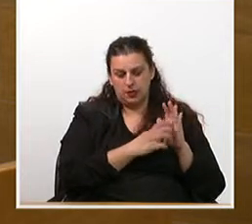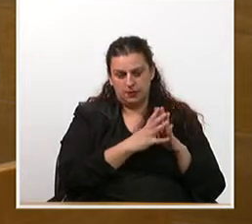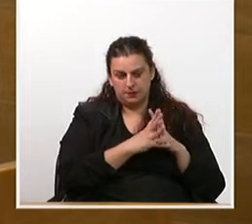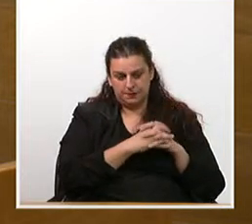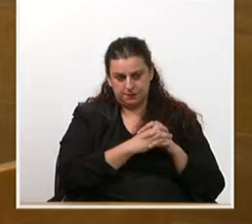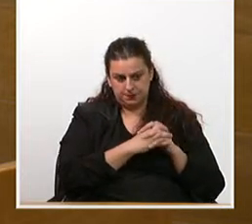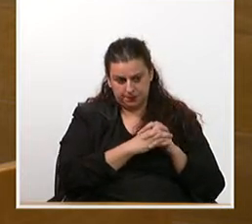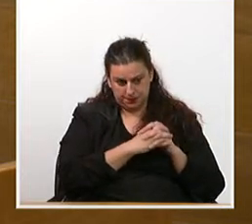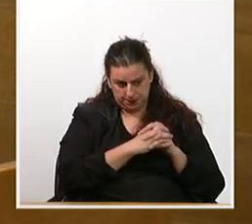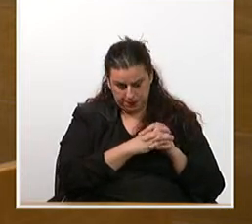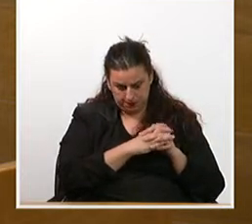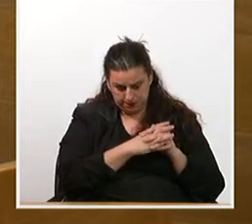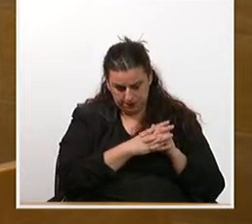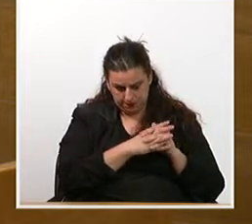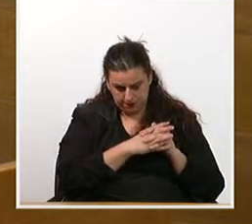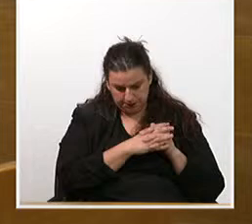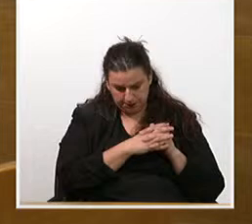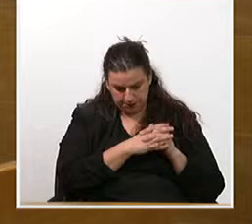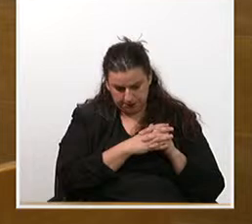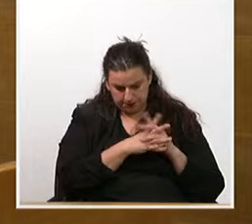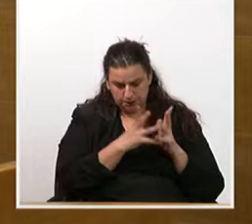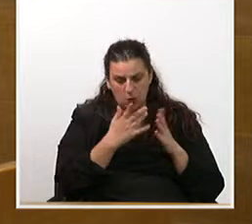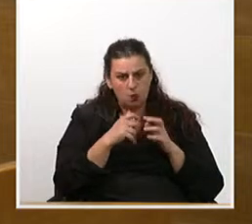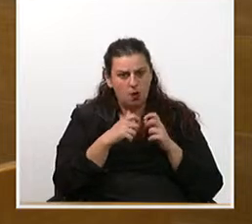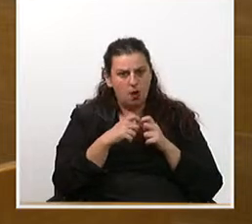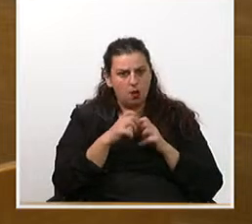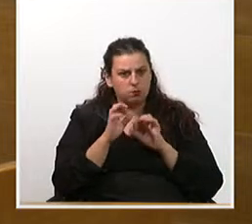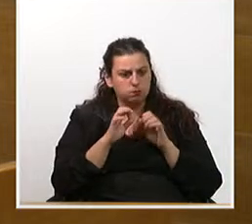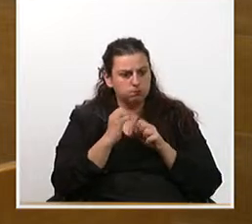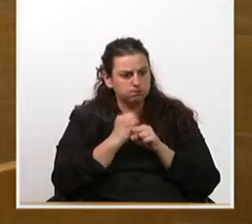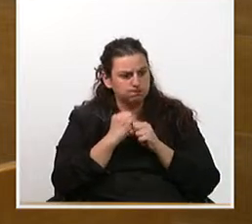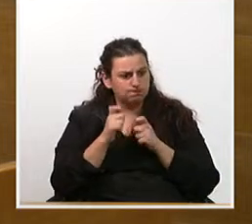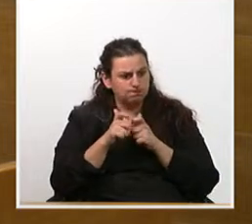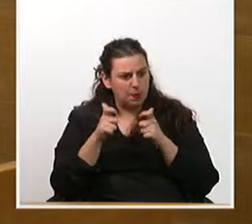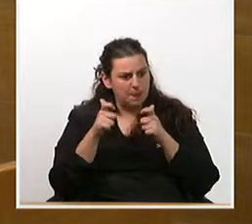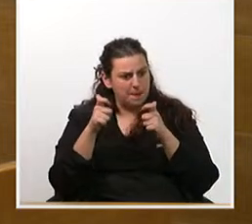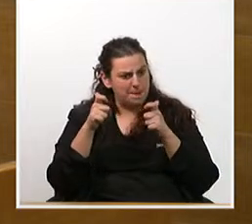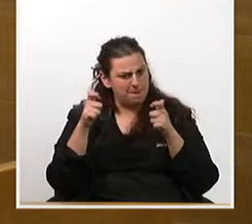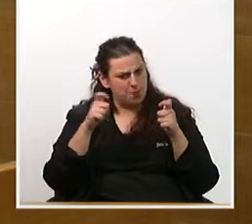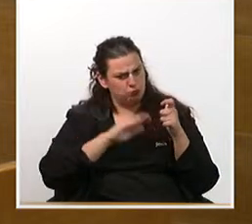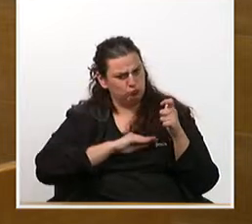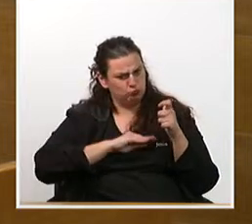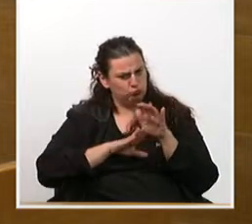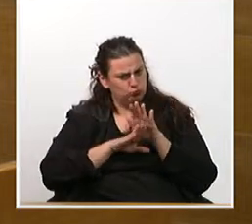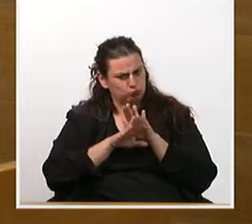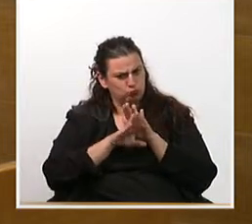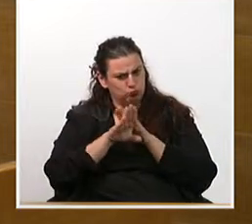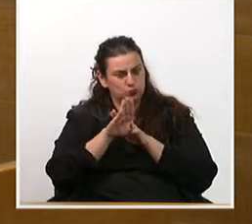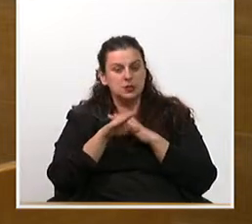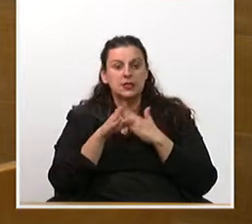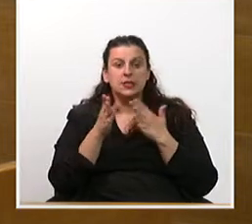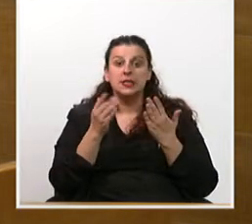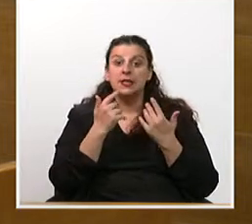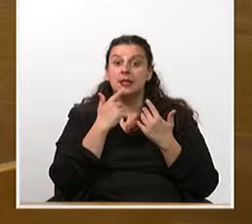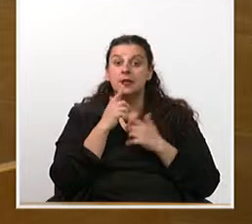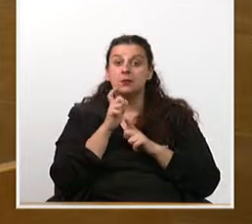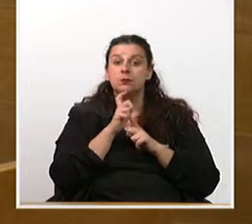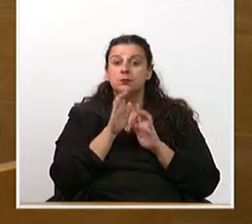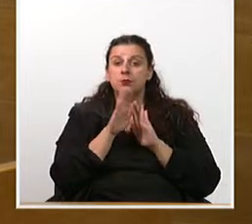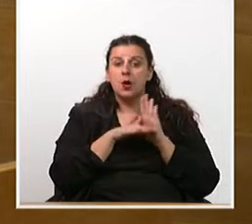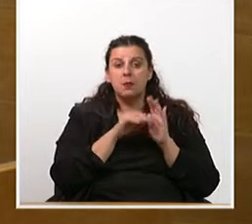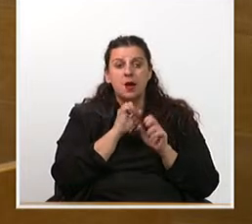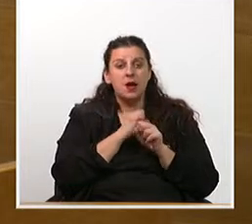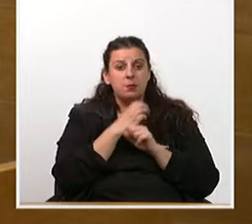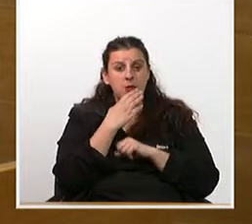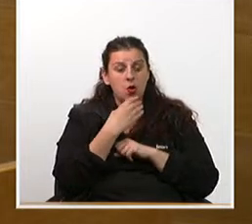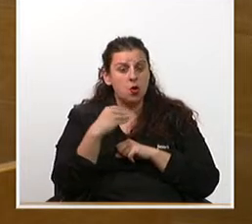mostrando que sube además a mayor ritmo en segundo lugar hay que señalar que los programas de empleo para jóvenes son